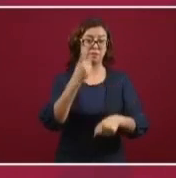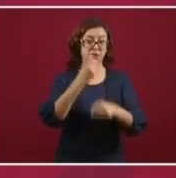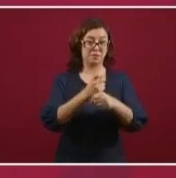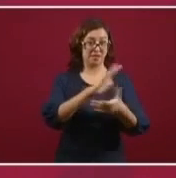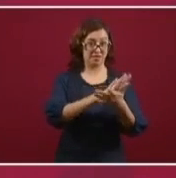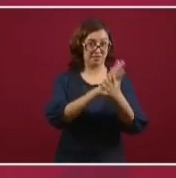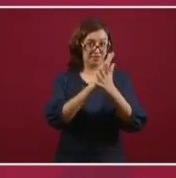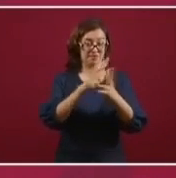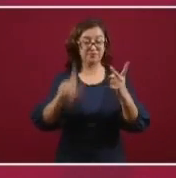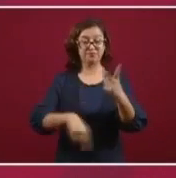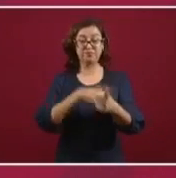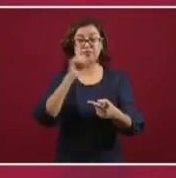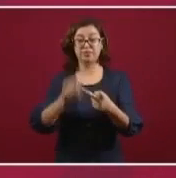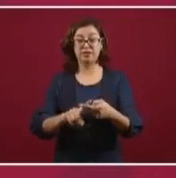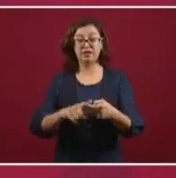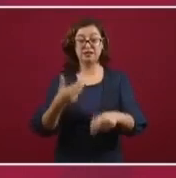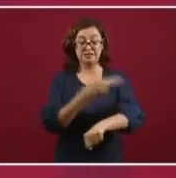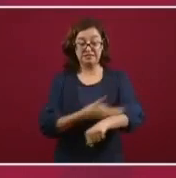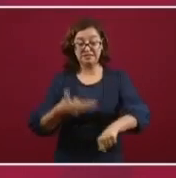tremendo,